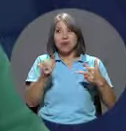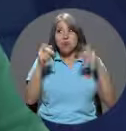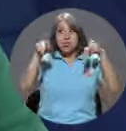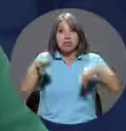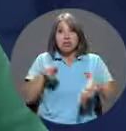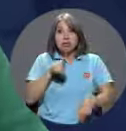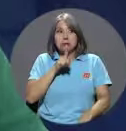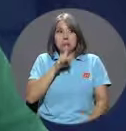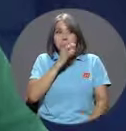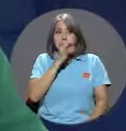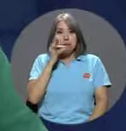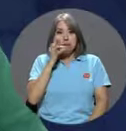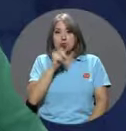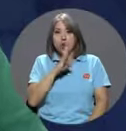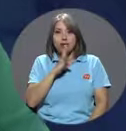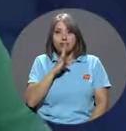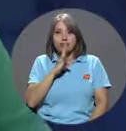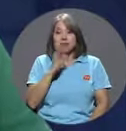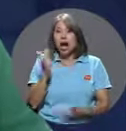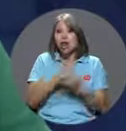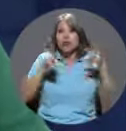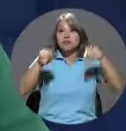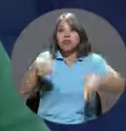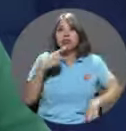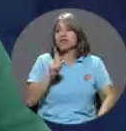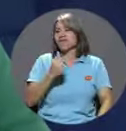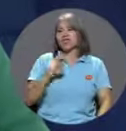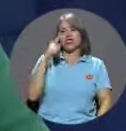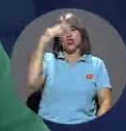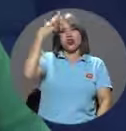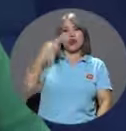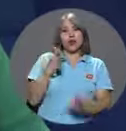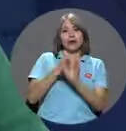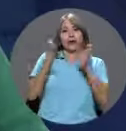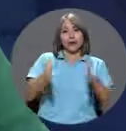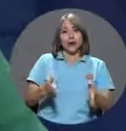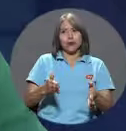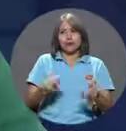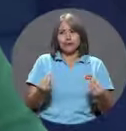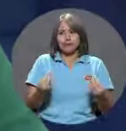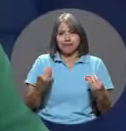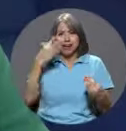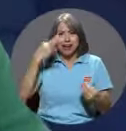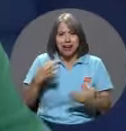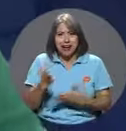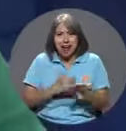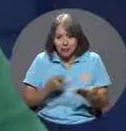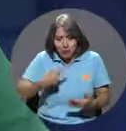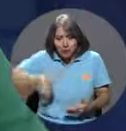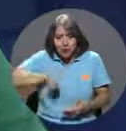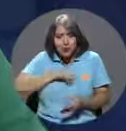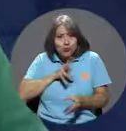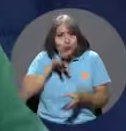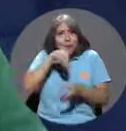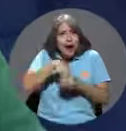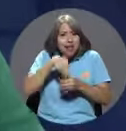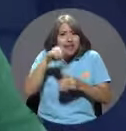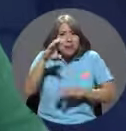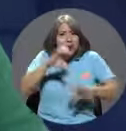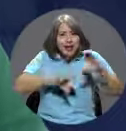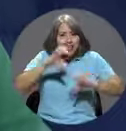triste escuchar personas que dicen, bueno, es que yo no creo en los psicólogos, como si hubiera algo en qué creer, ¿verdad? Somos parte de